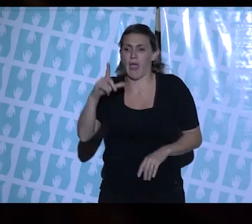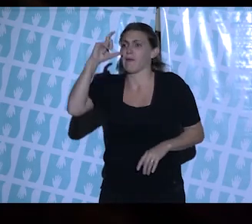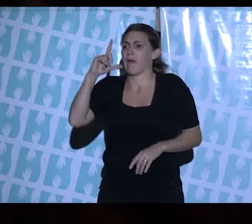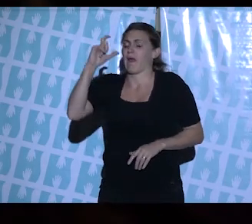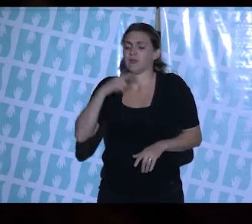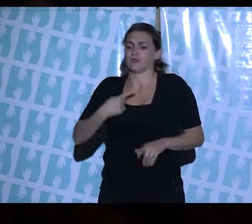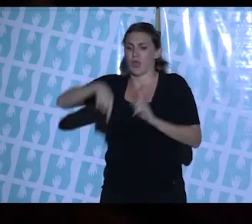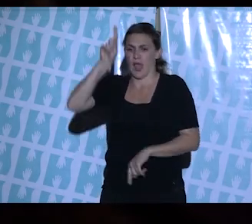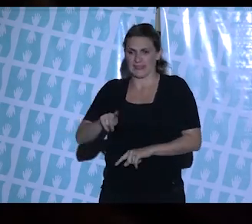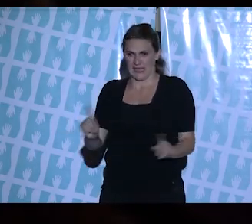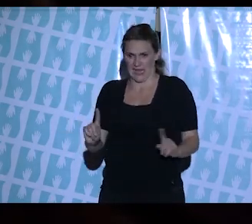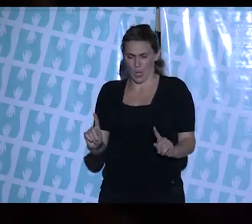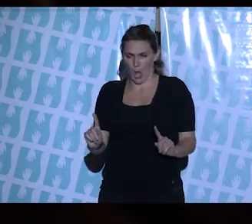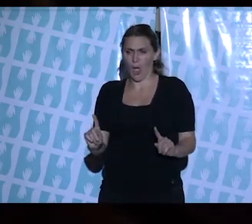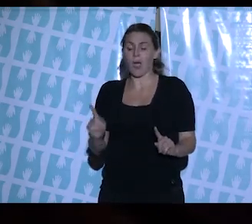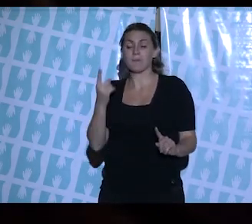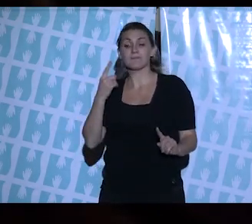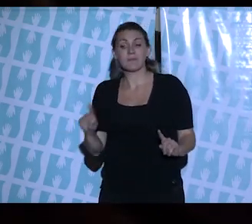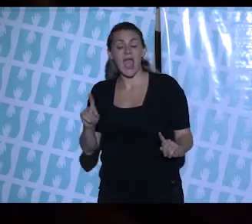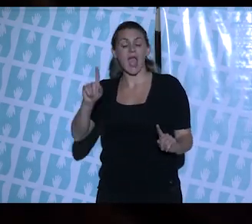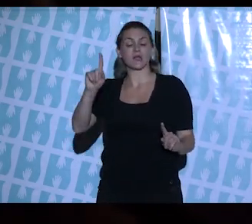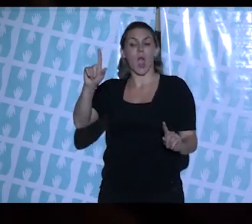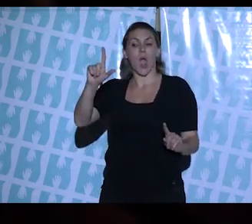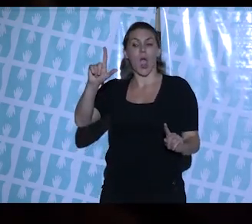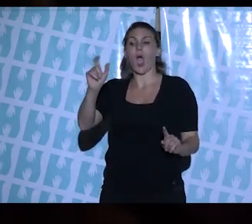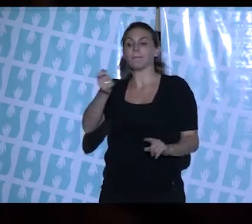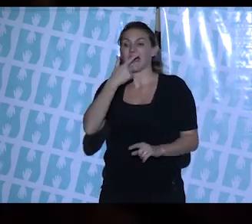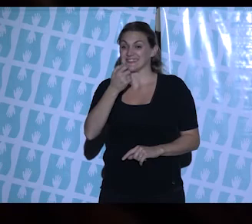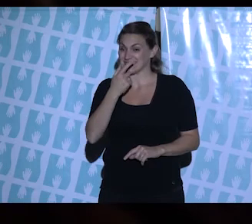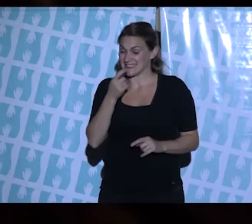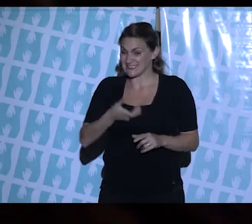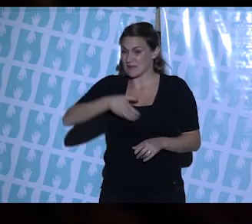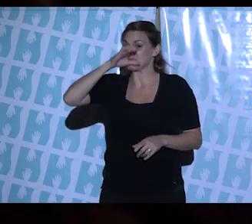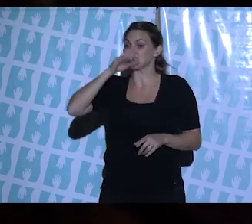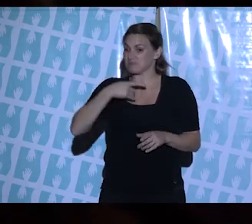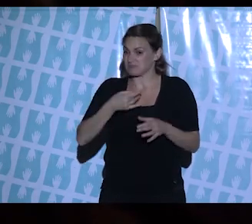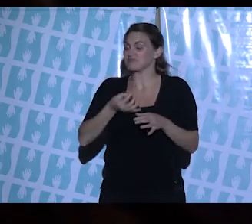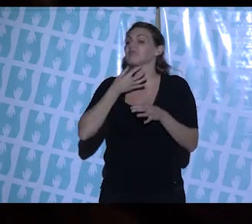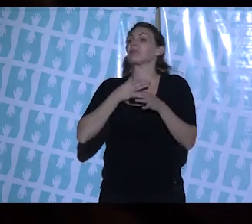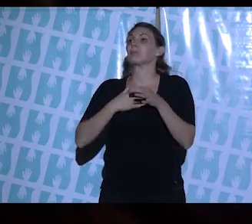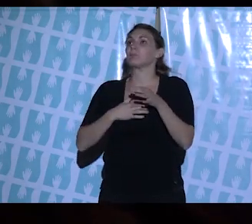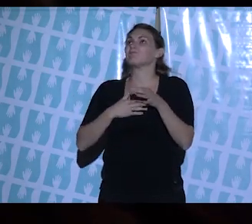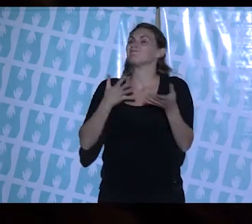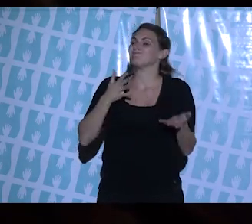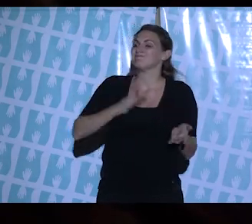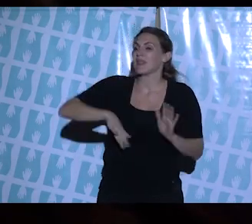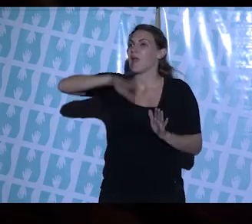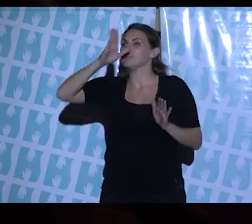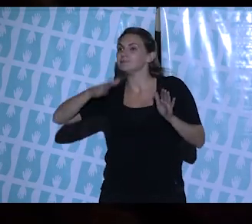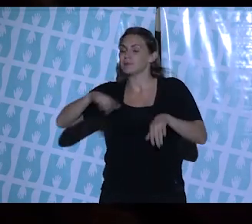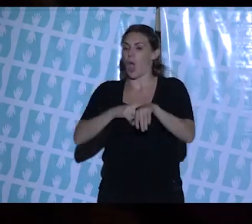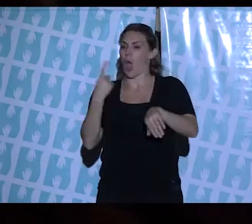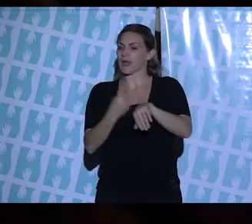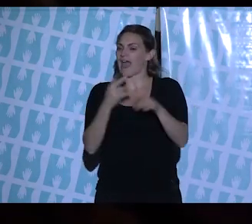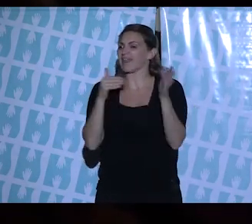paciente. Pero dado que la levodopa administrada en pastillas por vía oral sabemos que varía de hora en